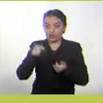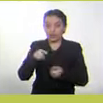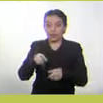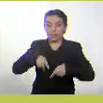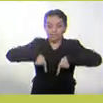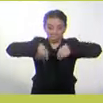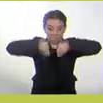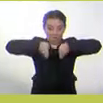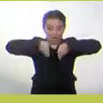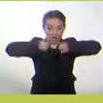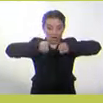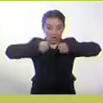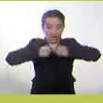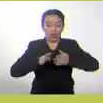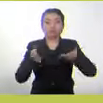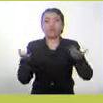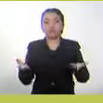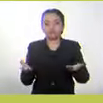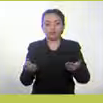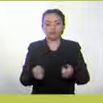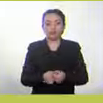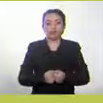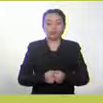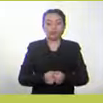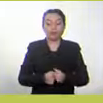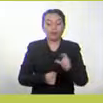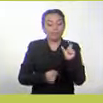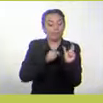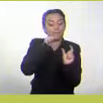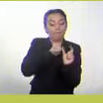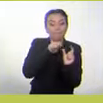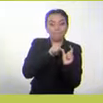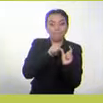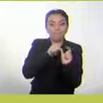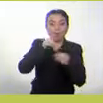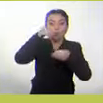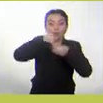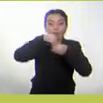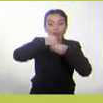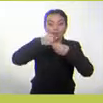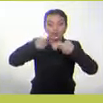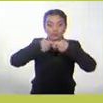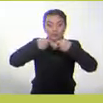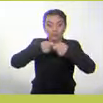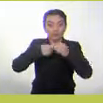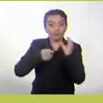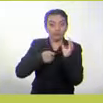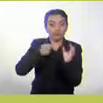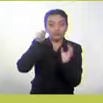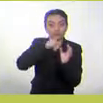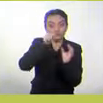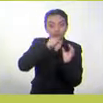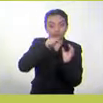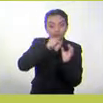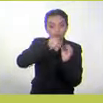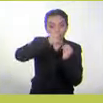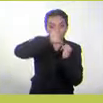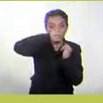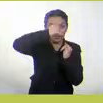siguiente. Nuevamente partimos desde la batería. El viaje continúa hasta llegar al